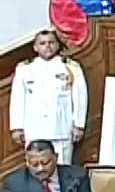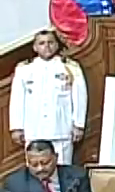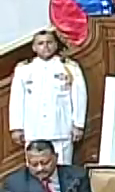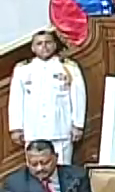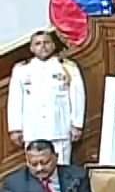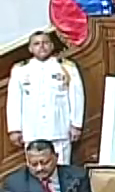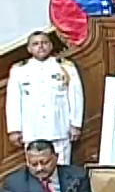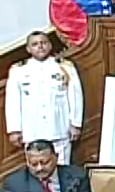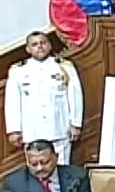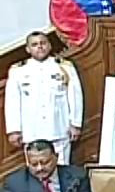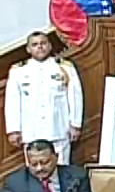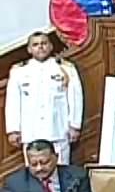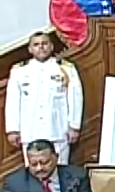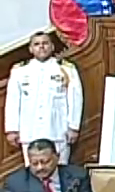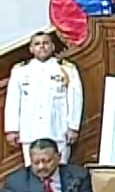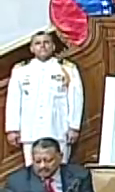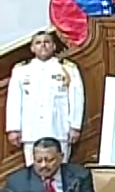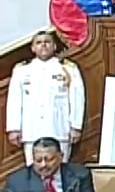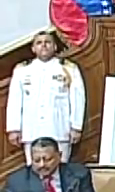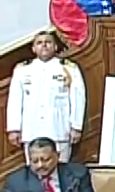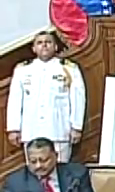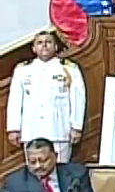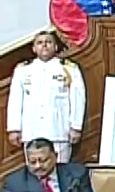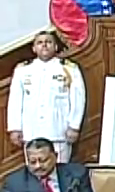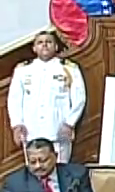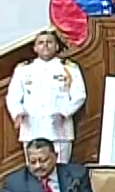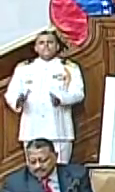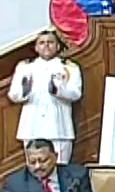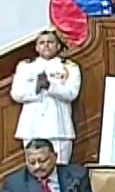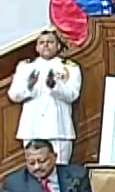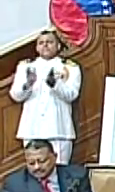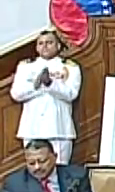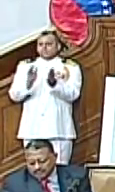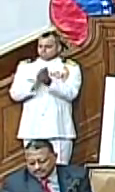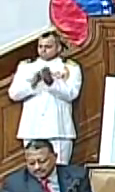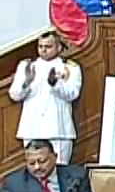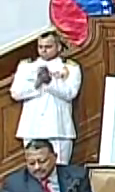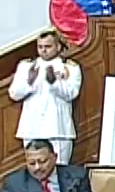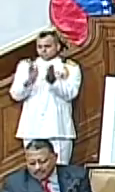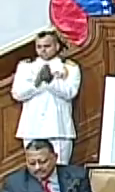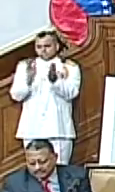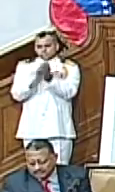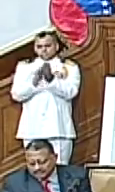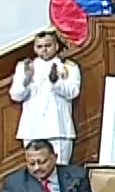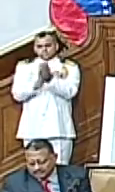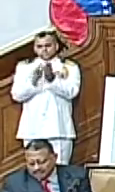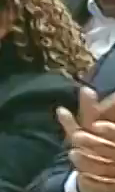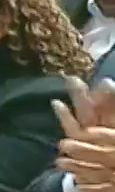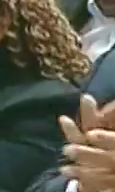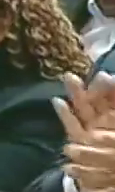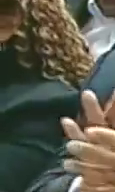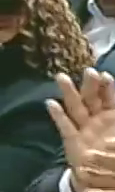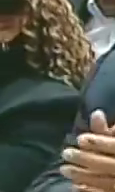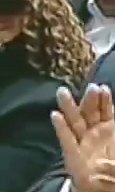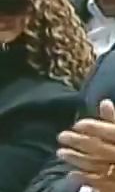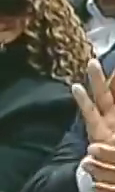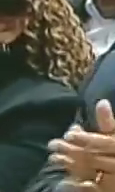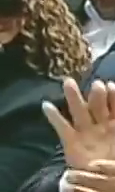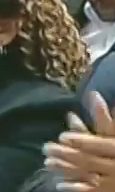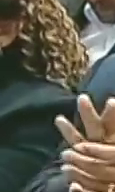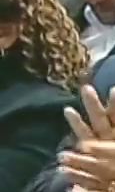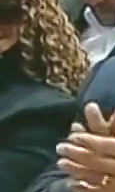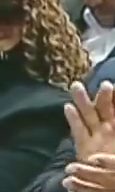y líder mundial, Vladimir Putin, líder del mundo de paz, líder del nuevo mundo libre.